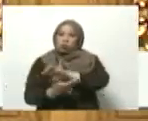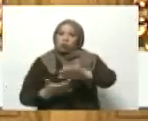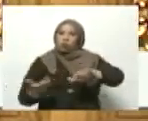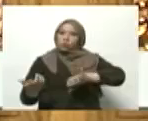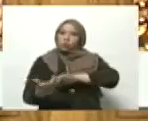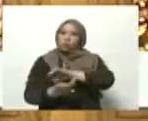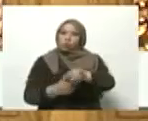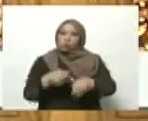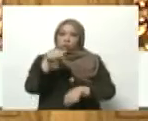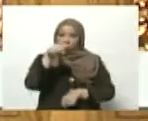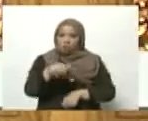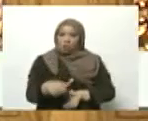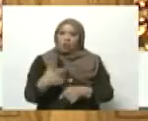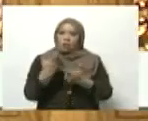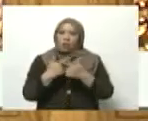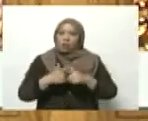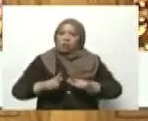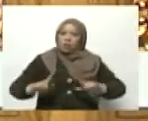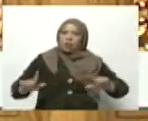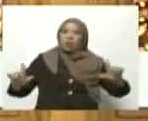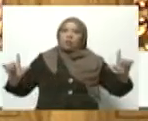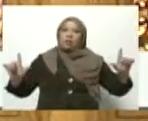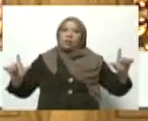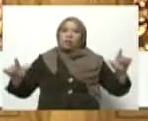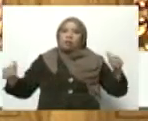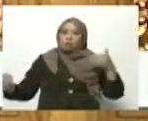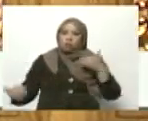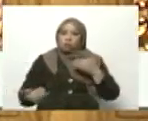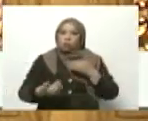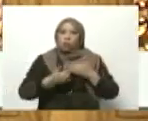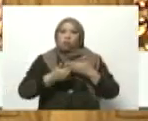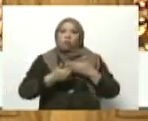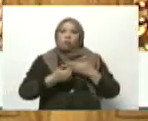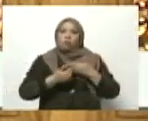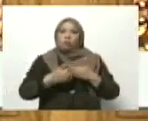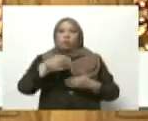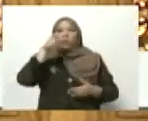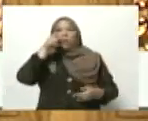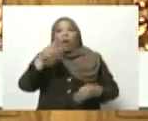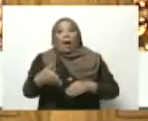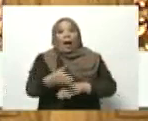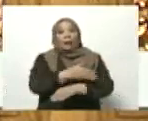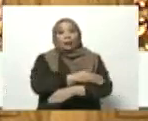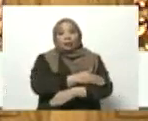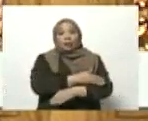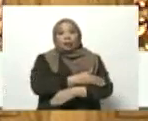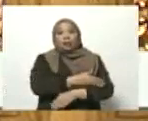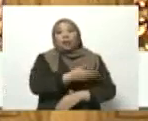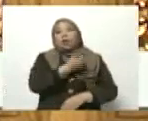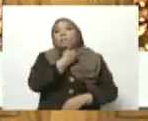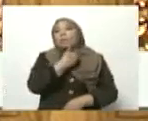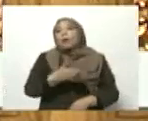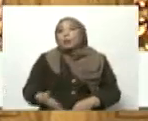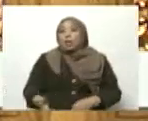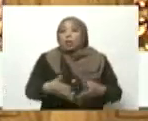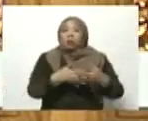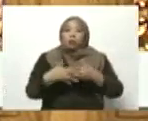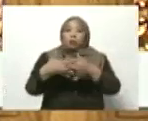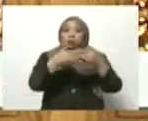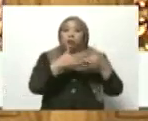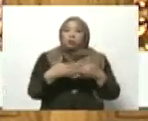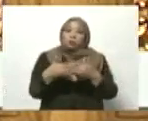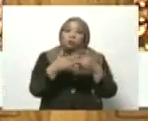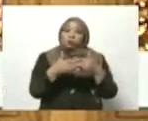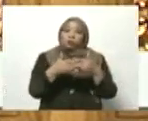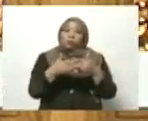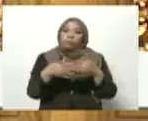en una revolución libertadora, le llamaron, contra el presidente general Cipriano Castro, que fracasó. Pero nada de eso, por